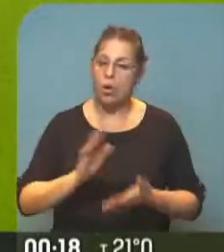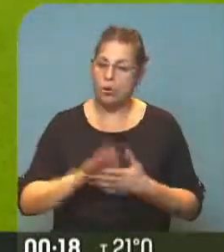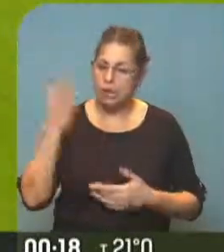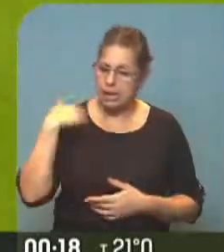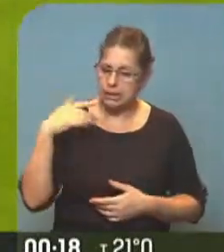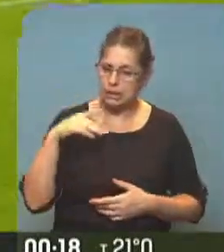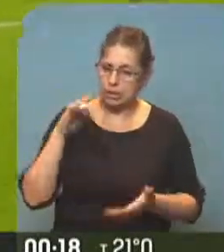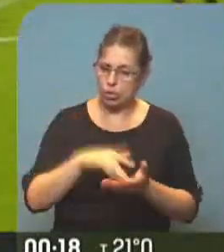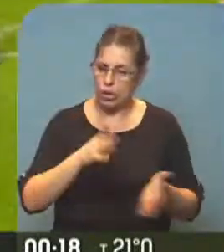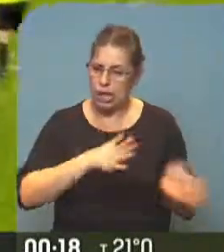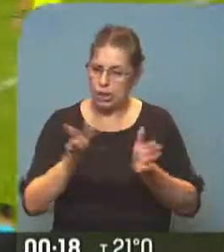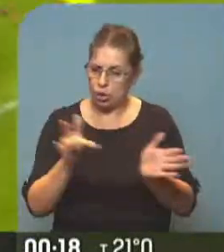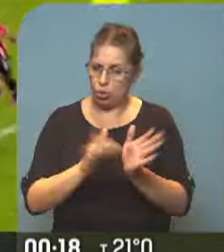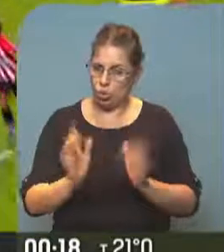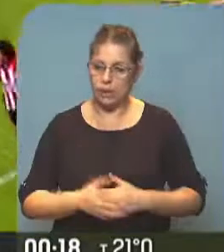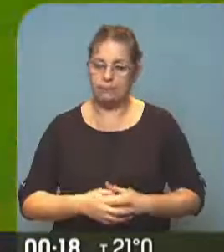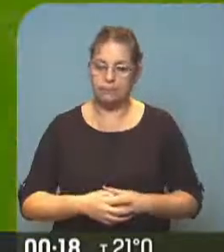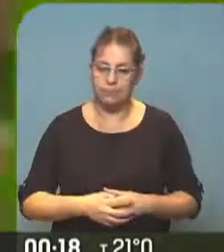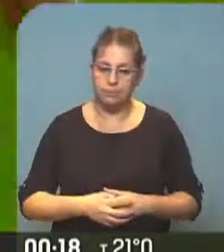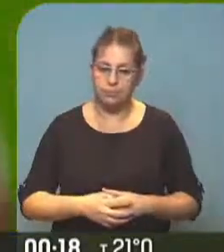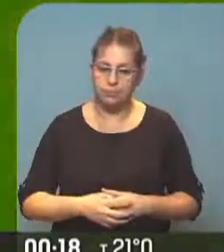tocado el arquero. Y así está.